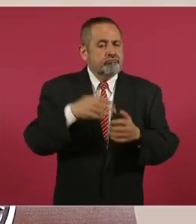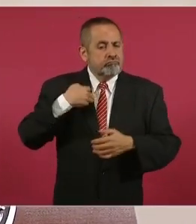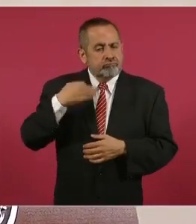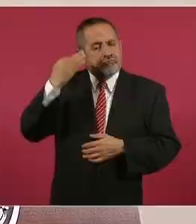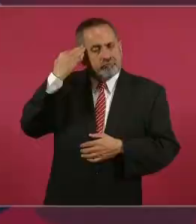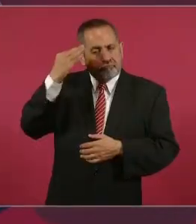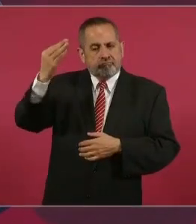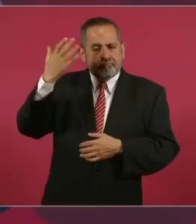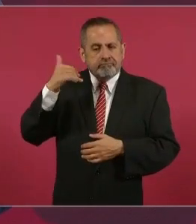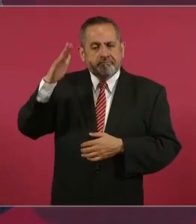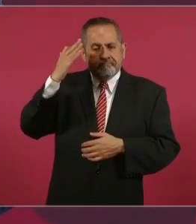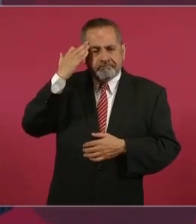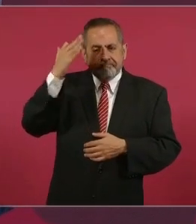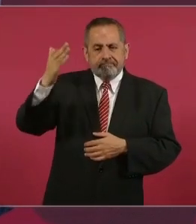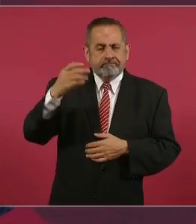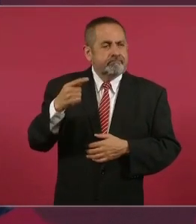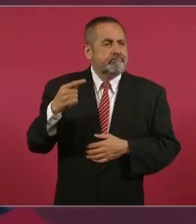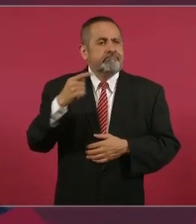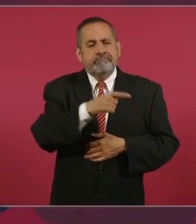época